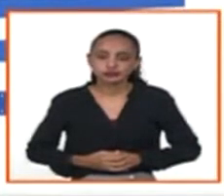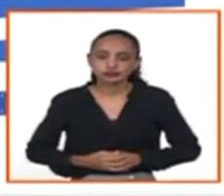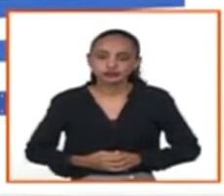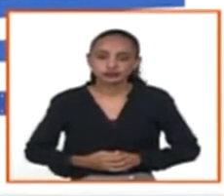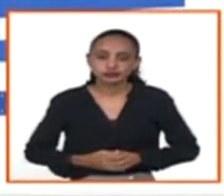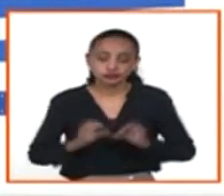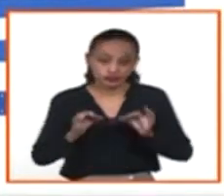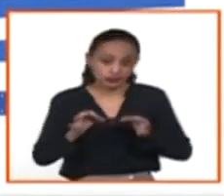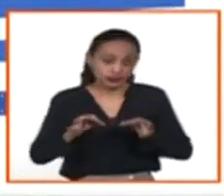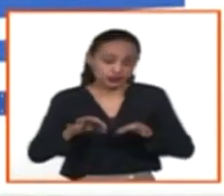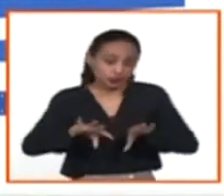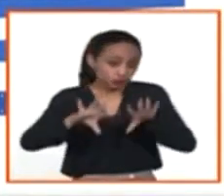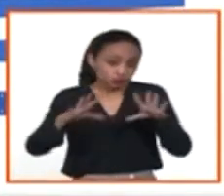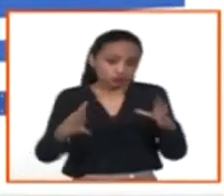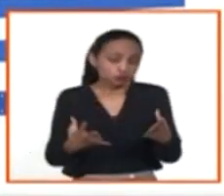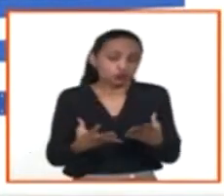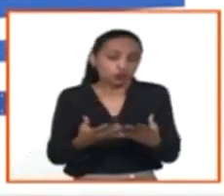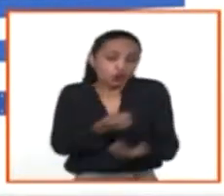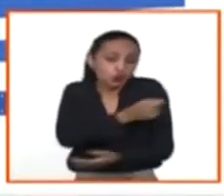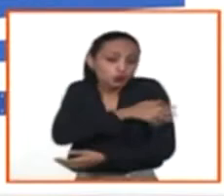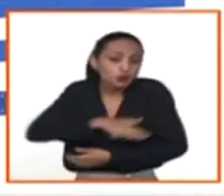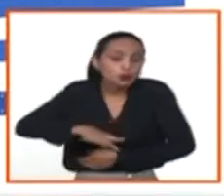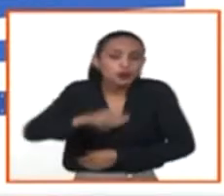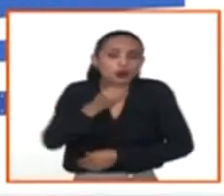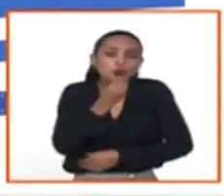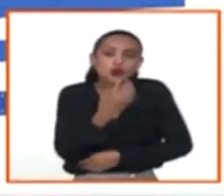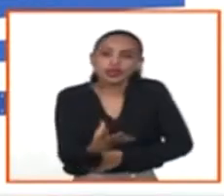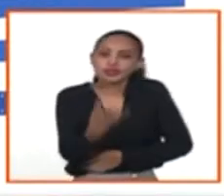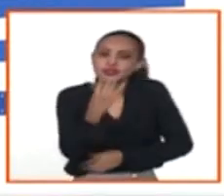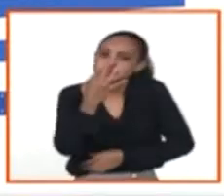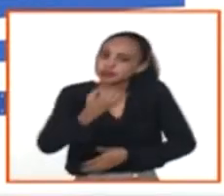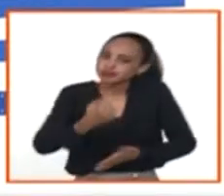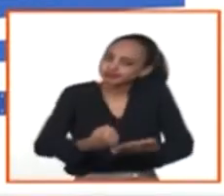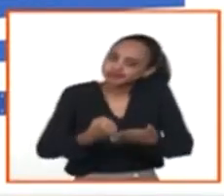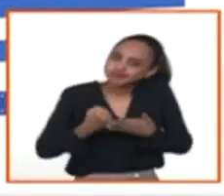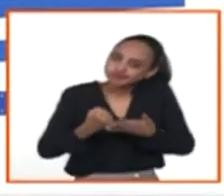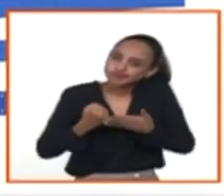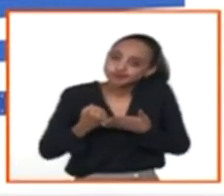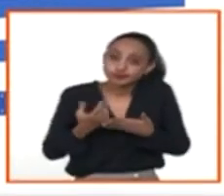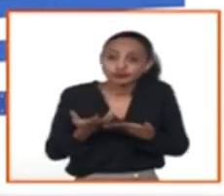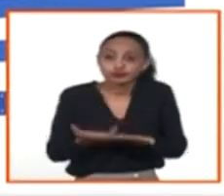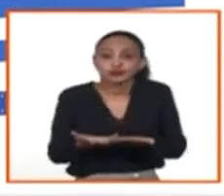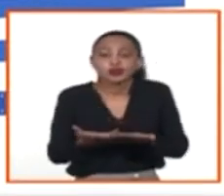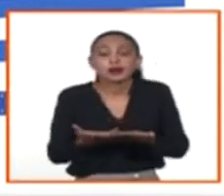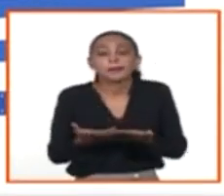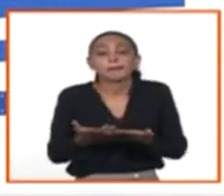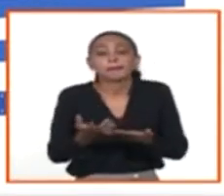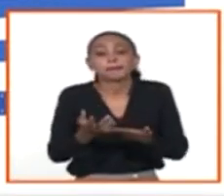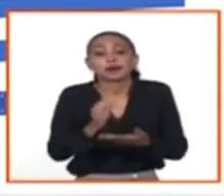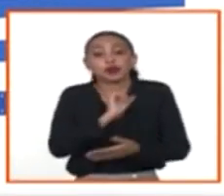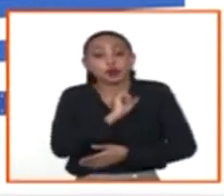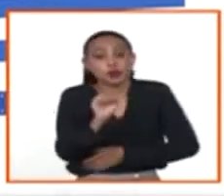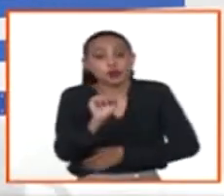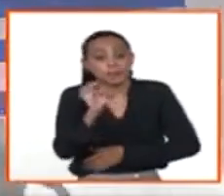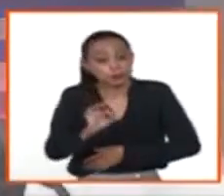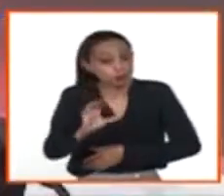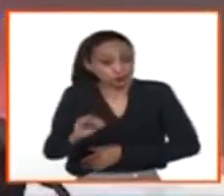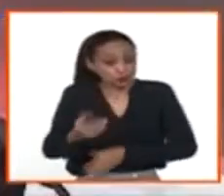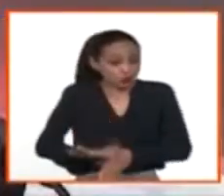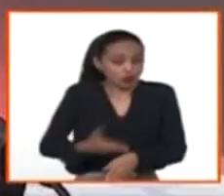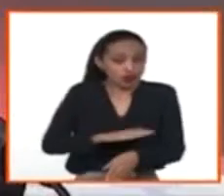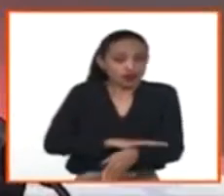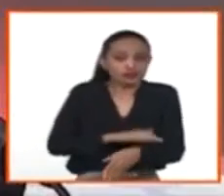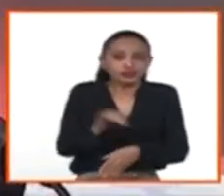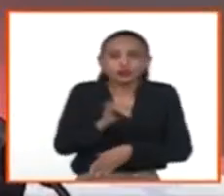comentar, siempre contribuye a enriquecer, o sea, siempre contribuye a enriquecer y sobre todo para lograr, como hemos dicho desde el principio, o sea, esas